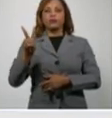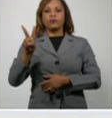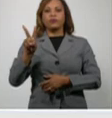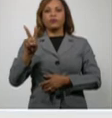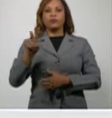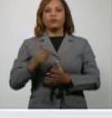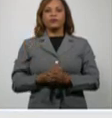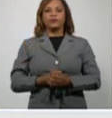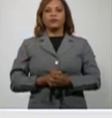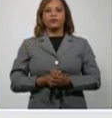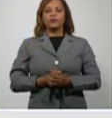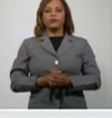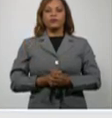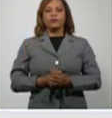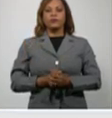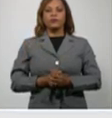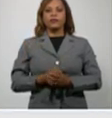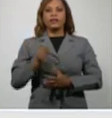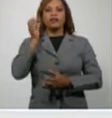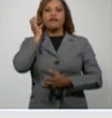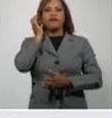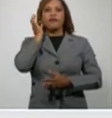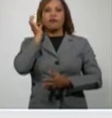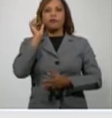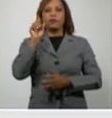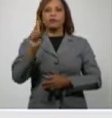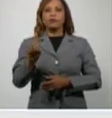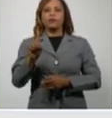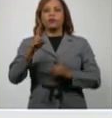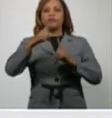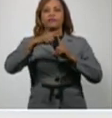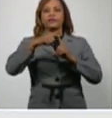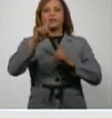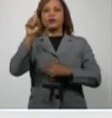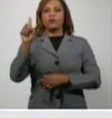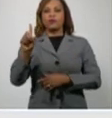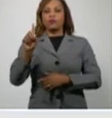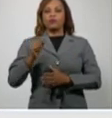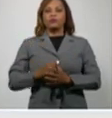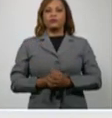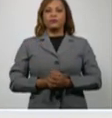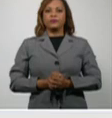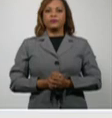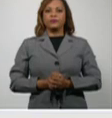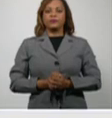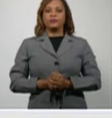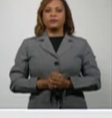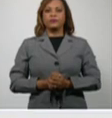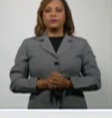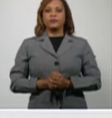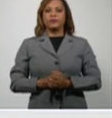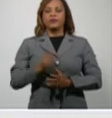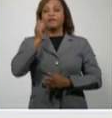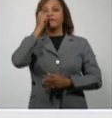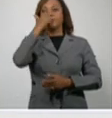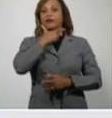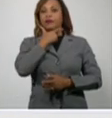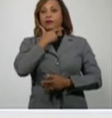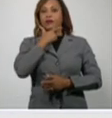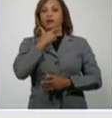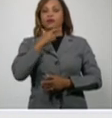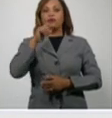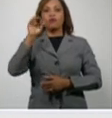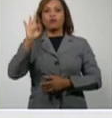2 de Jatibonico y de Fomento y Trinidad de 1 cada uno. Ciego de Ávila con 8